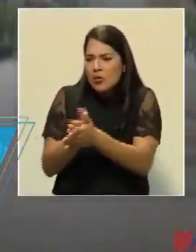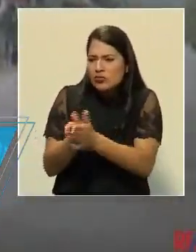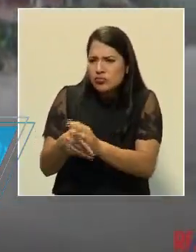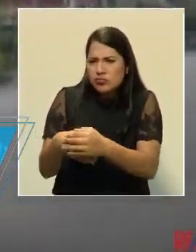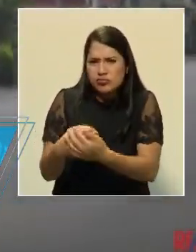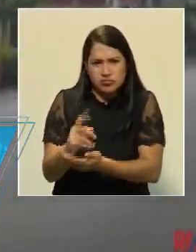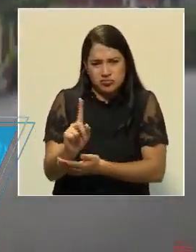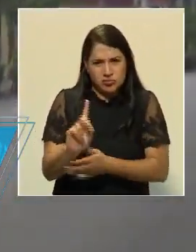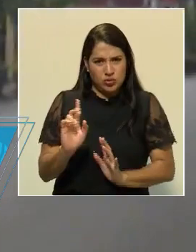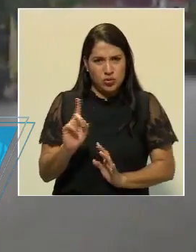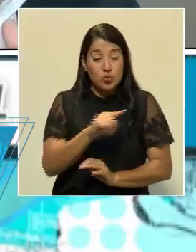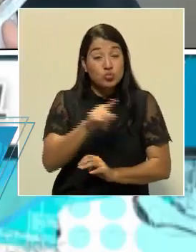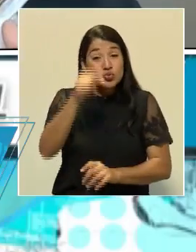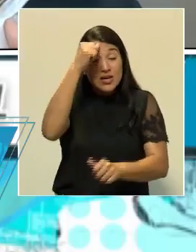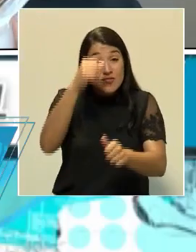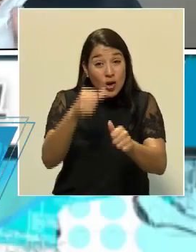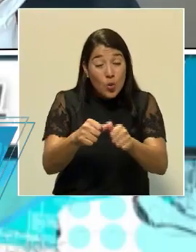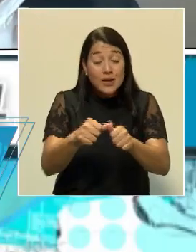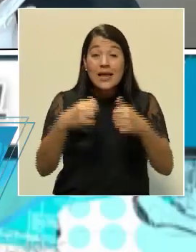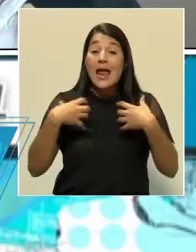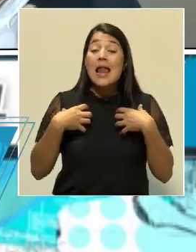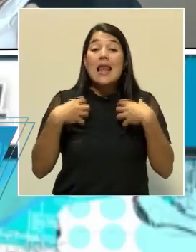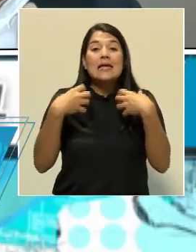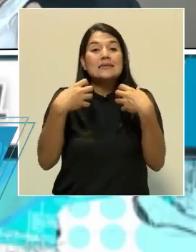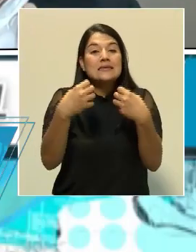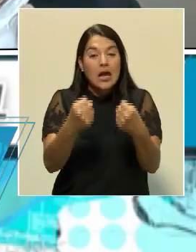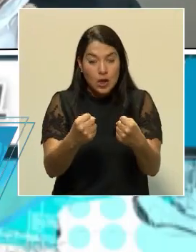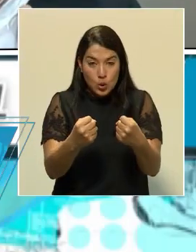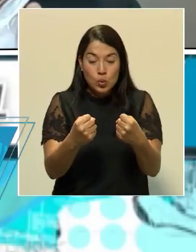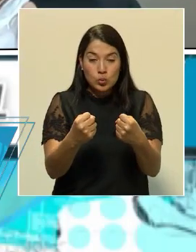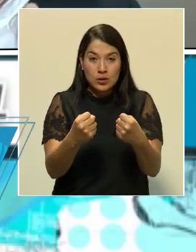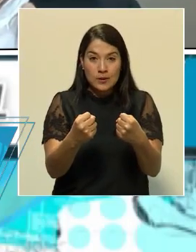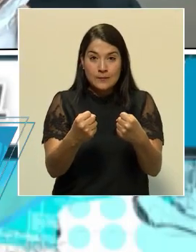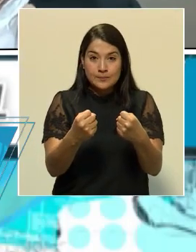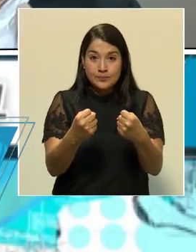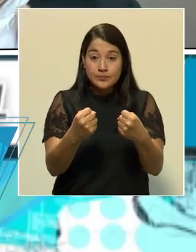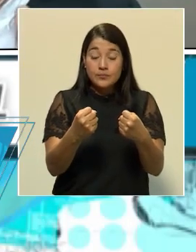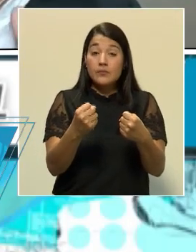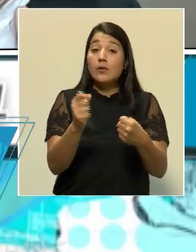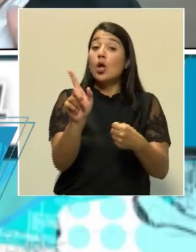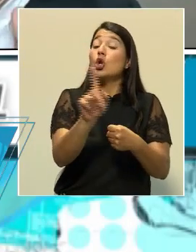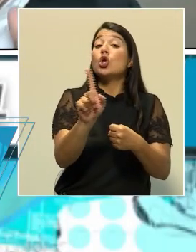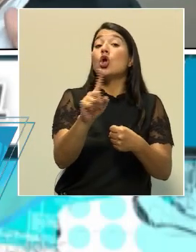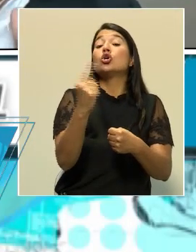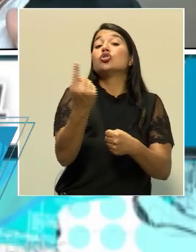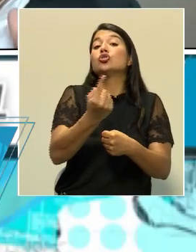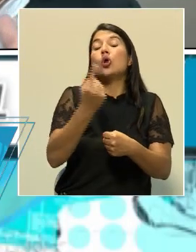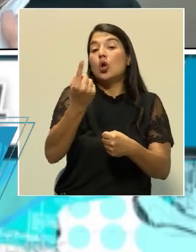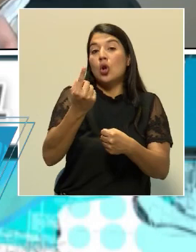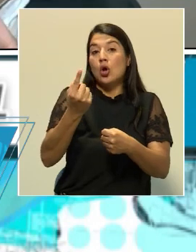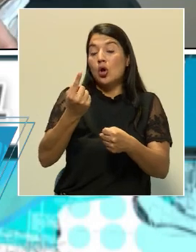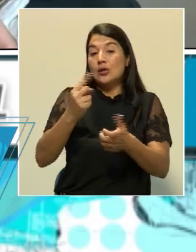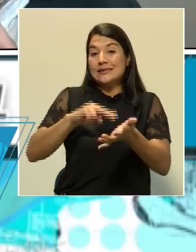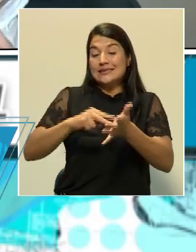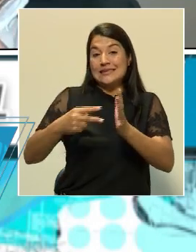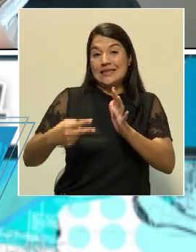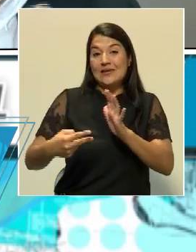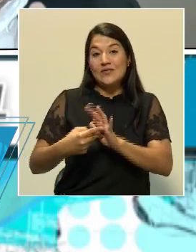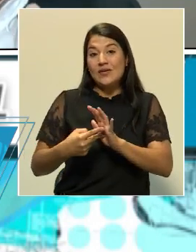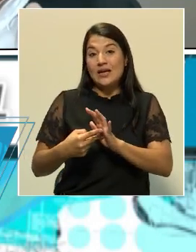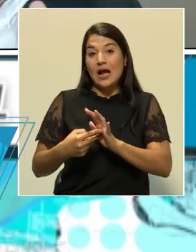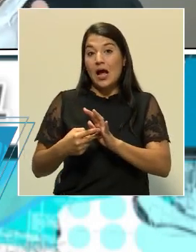recordemos, don Ernesto, que la salud, no solamente, la definición es no solamente estar bien